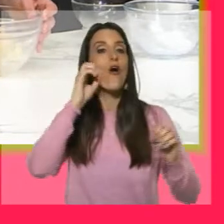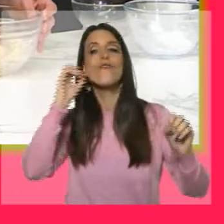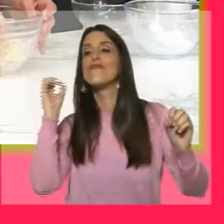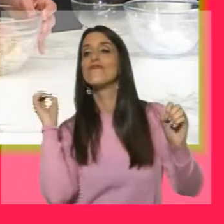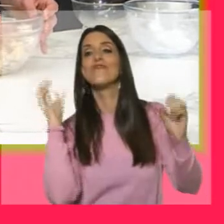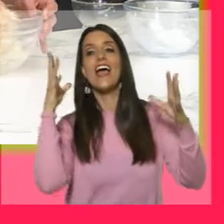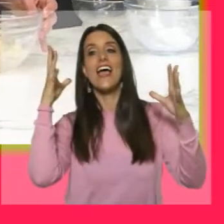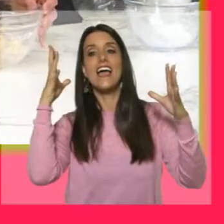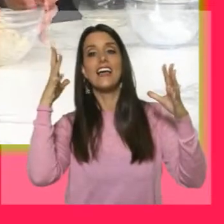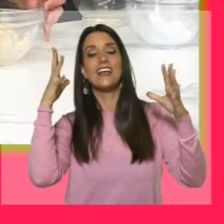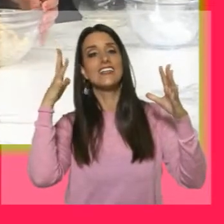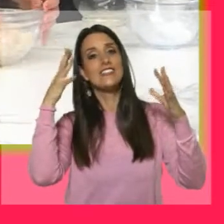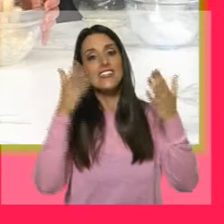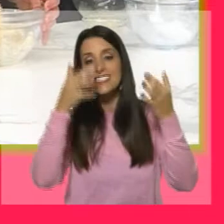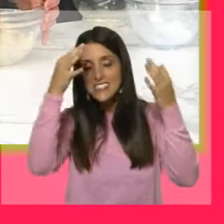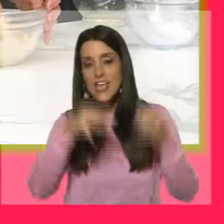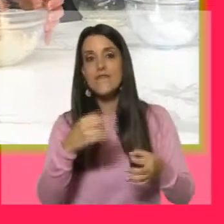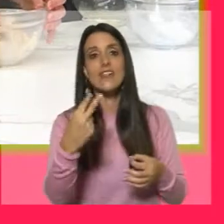beso grande. Fiel televidora.